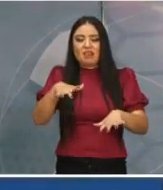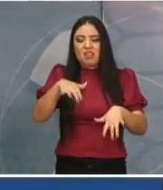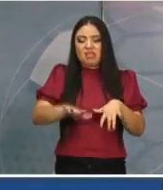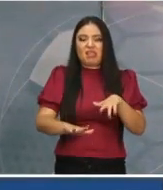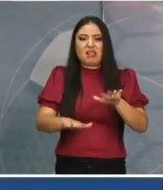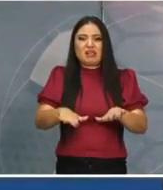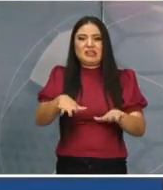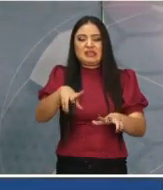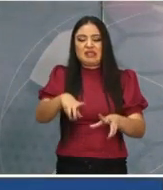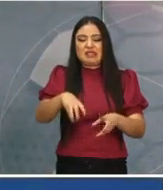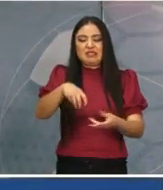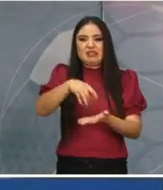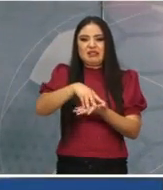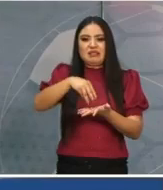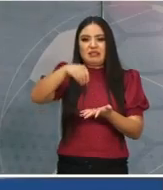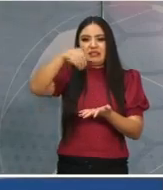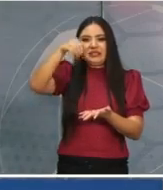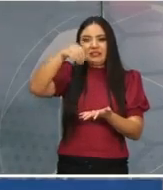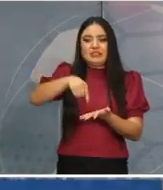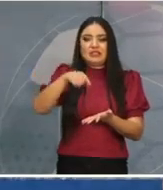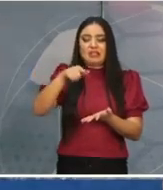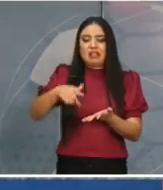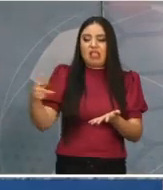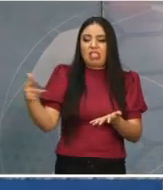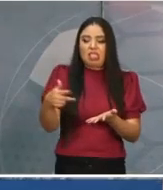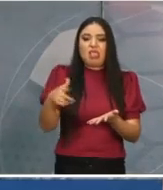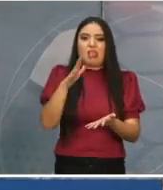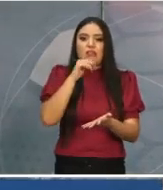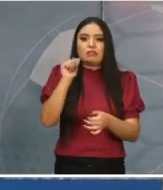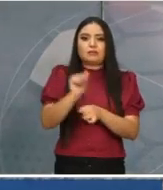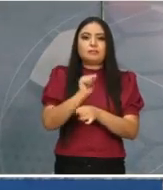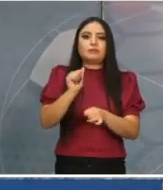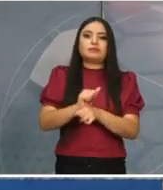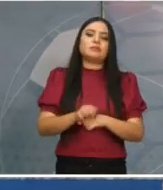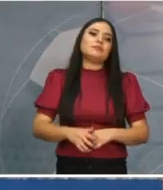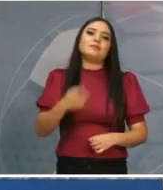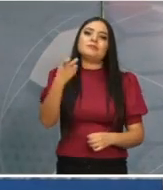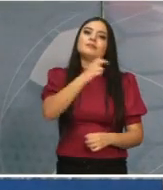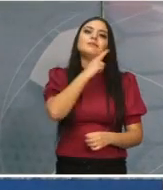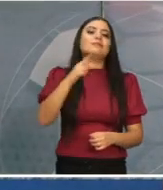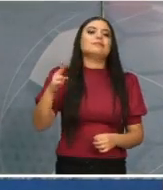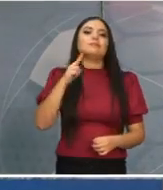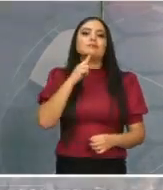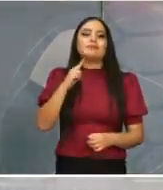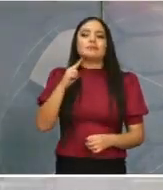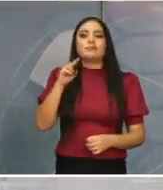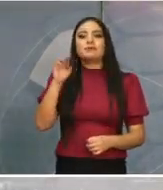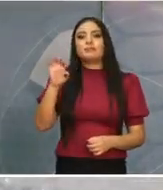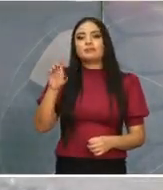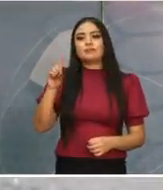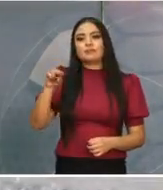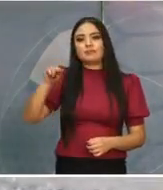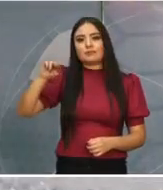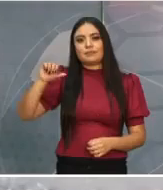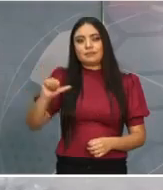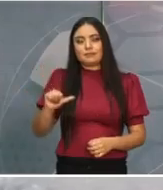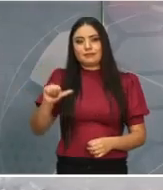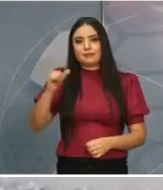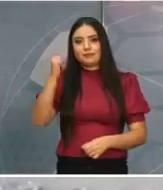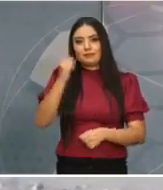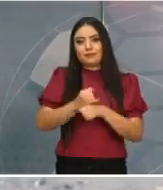atasca a los vehículos con imágenes de sergio navarro informó para telediario